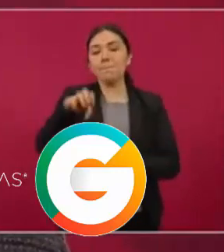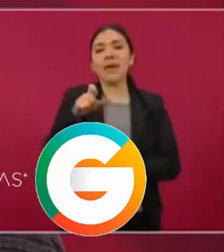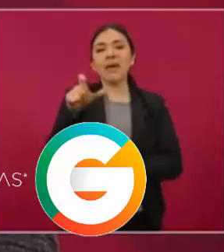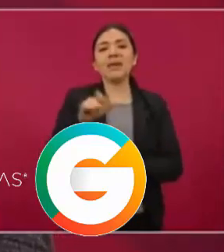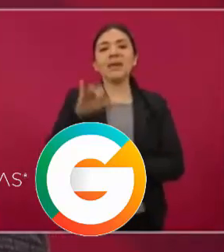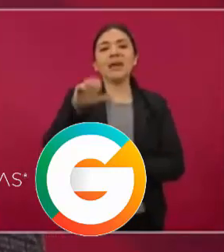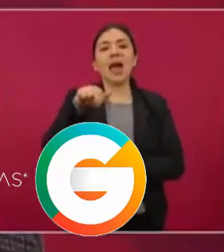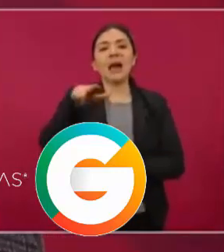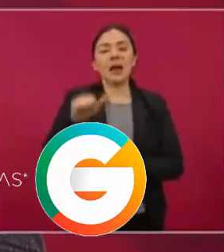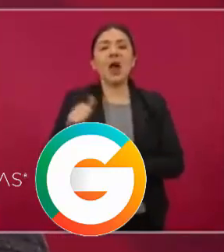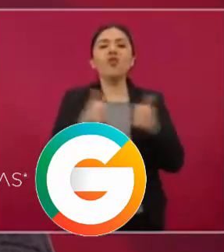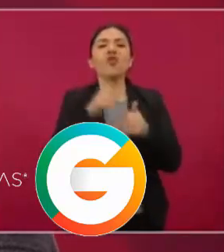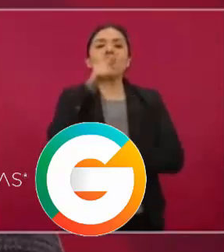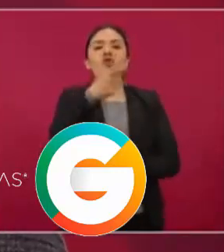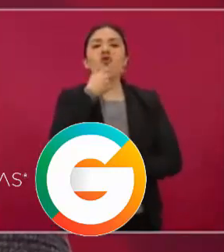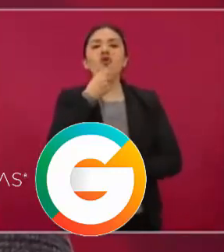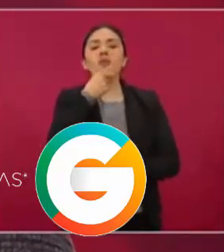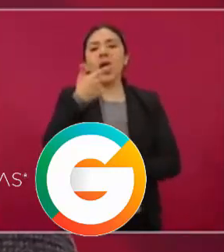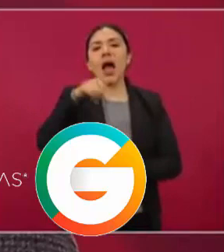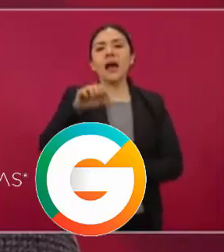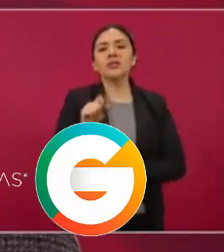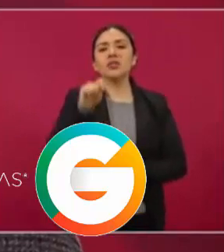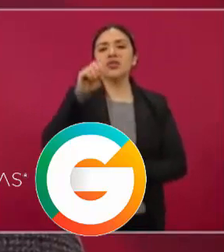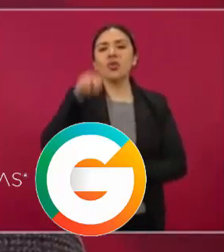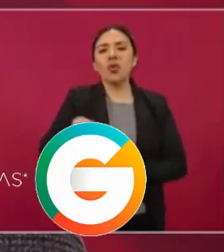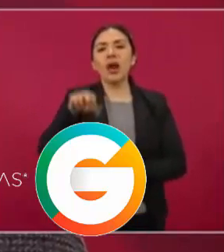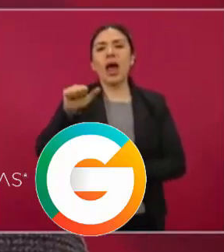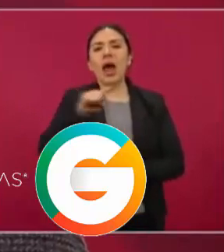a Gastón Azcárraga.